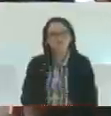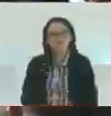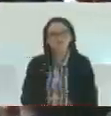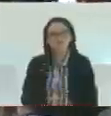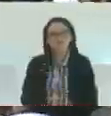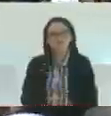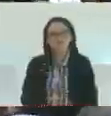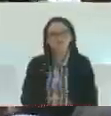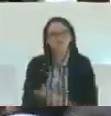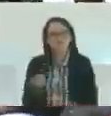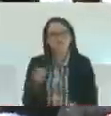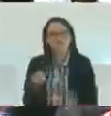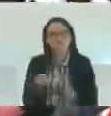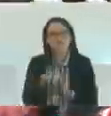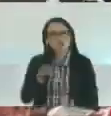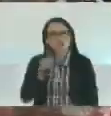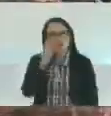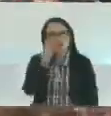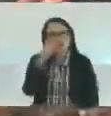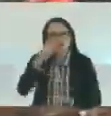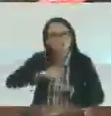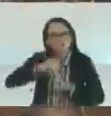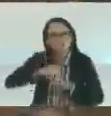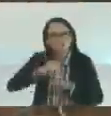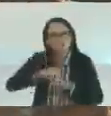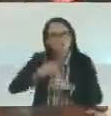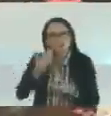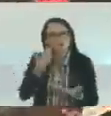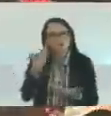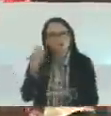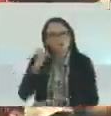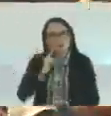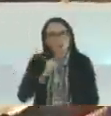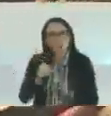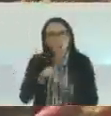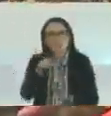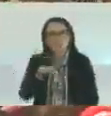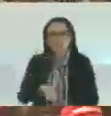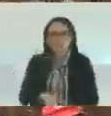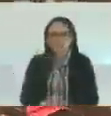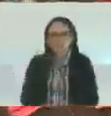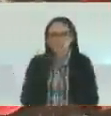A ver, ¿dónde están los hombres guerreros de Guayana?